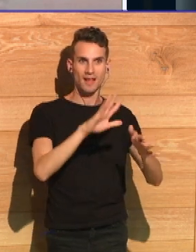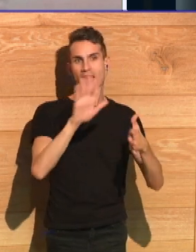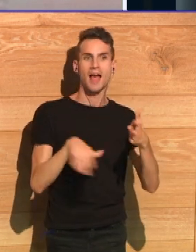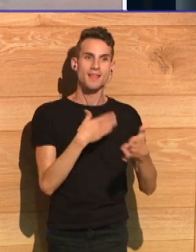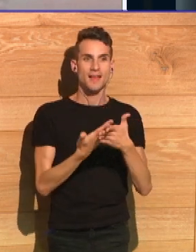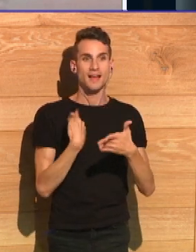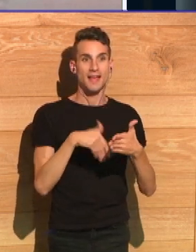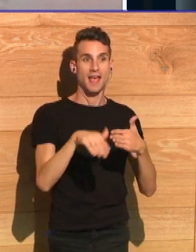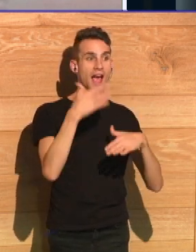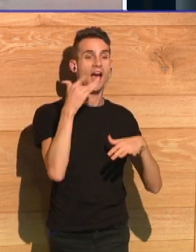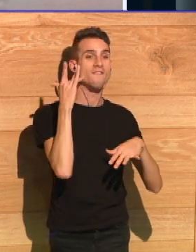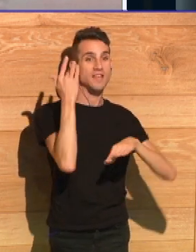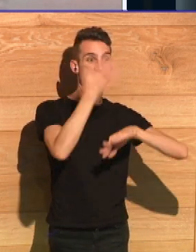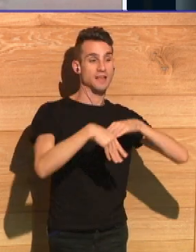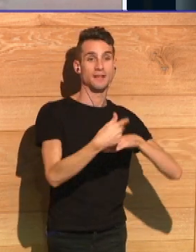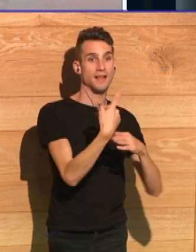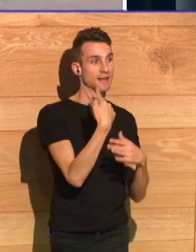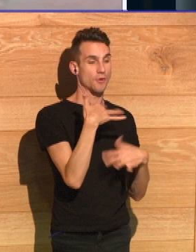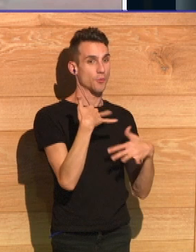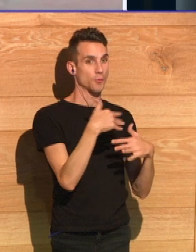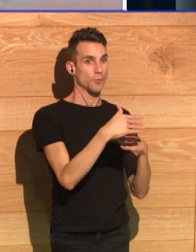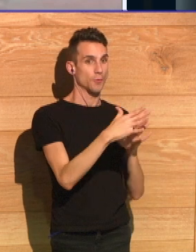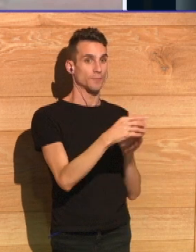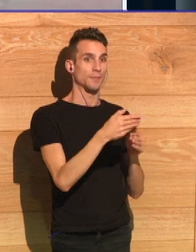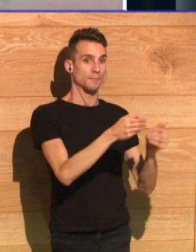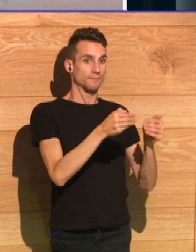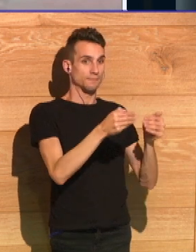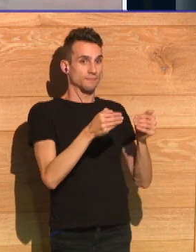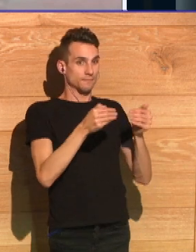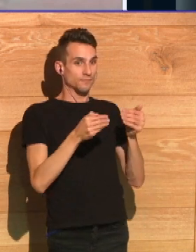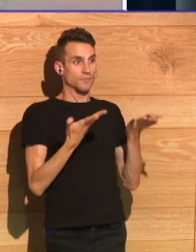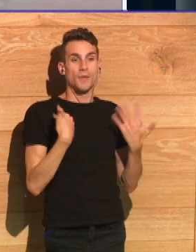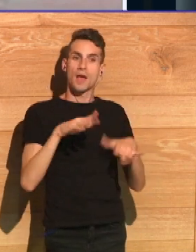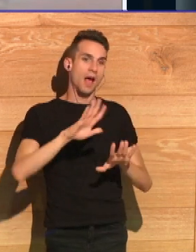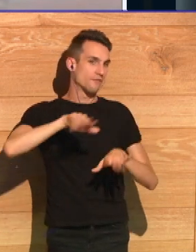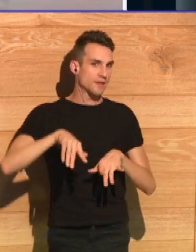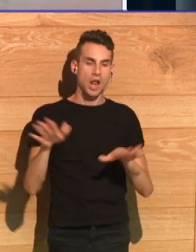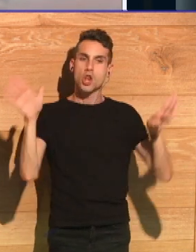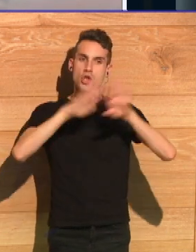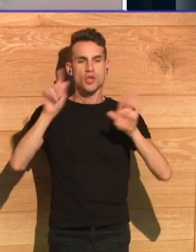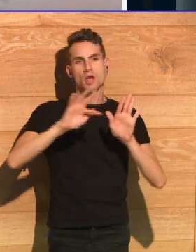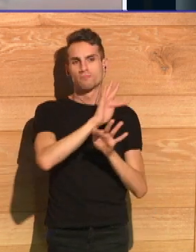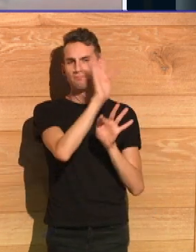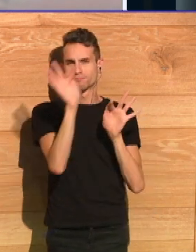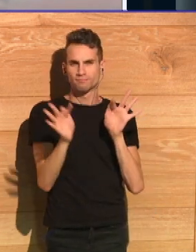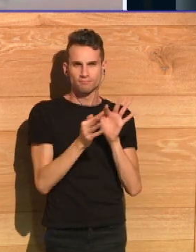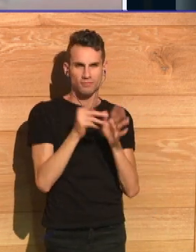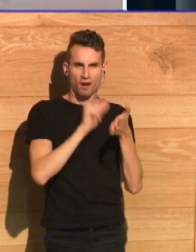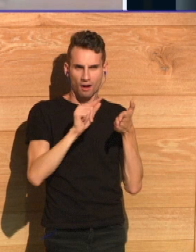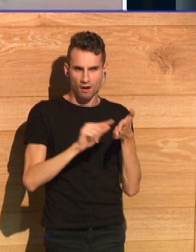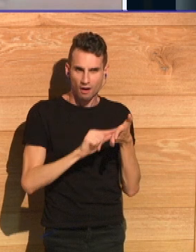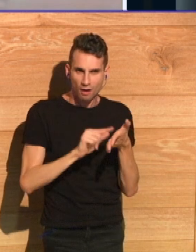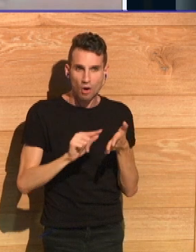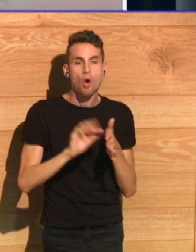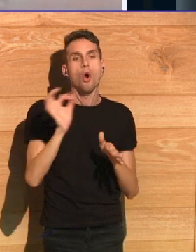plazo de entrega ahí amenazando y entonces lo hago todo. Me quedo toda la noche levantada o muchas noches sin dormir,